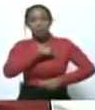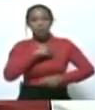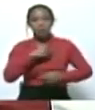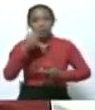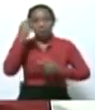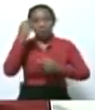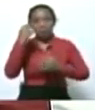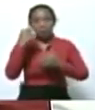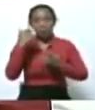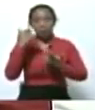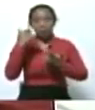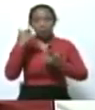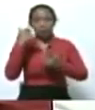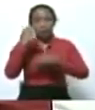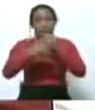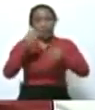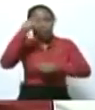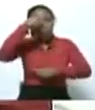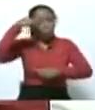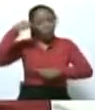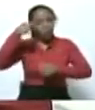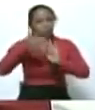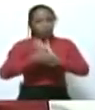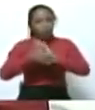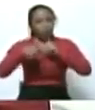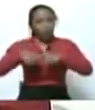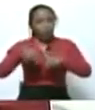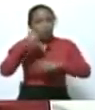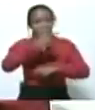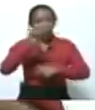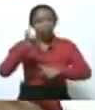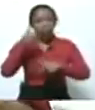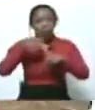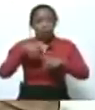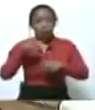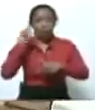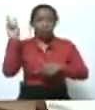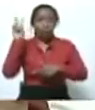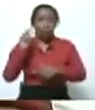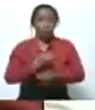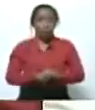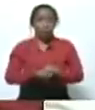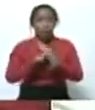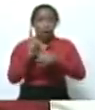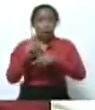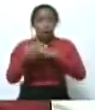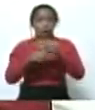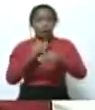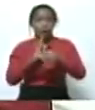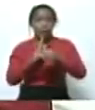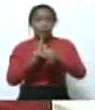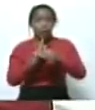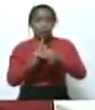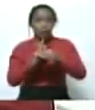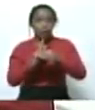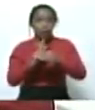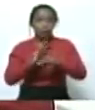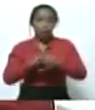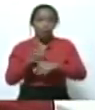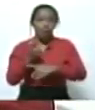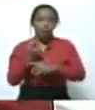vista a compatriotas de toda esta patria grande. Eso se ha tenido que restringir por la falta de